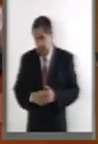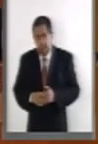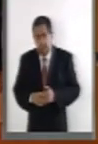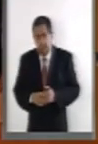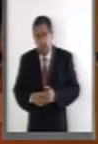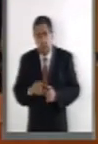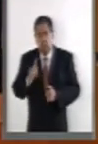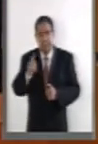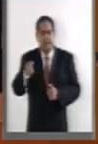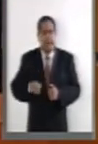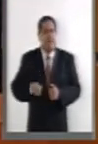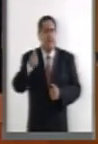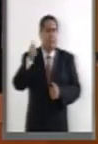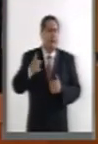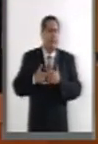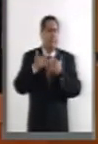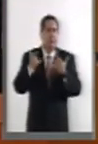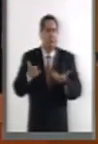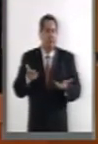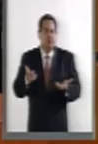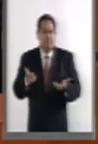la primera vez que,